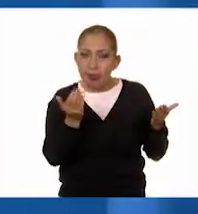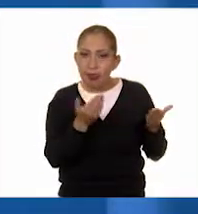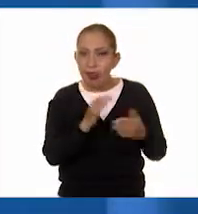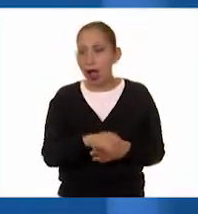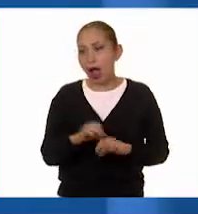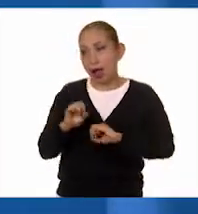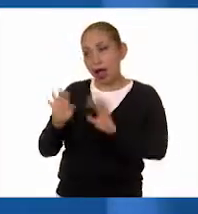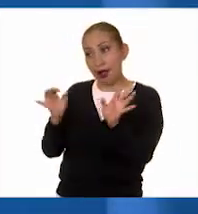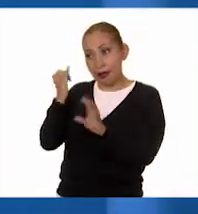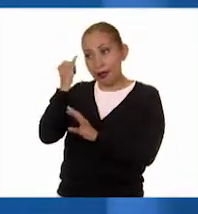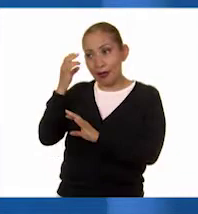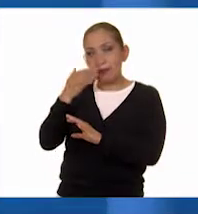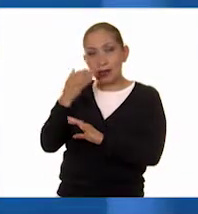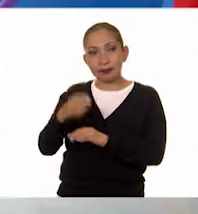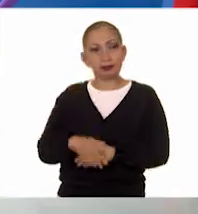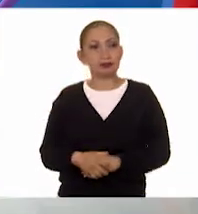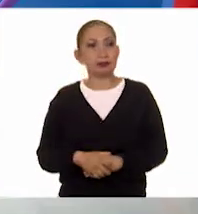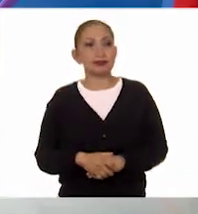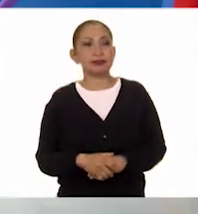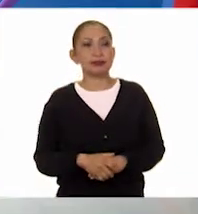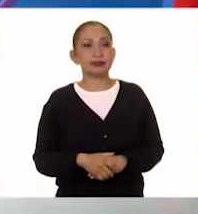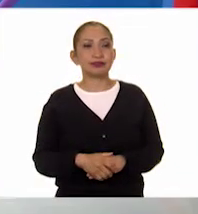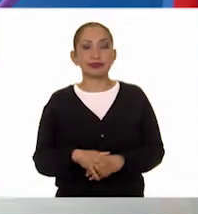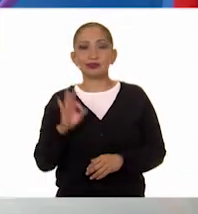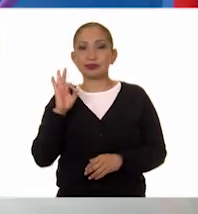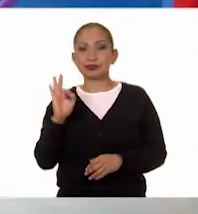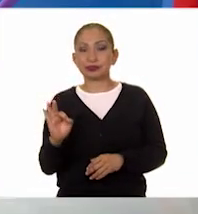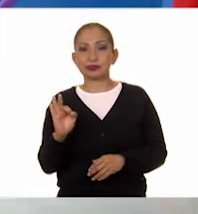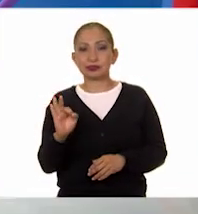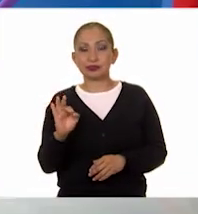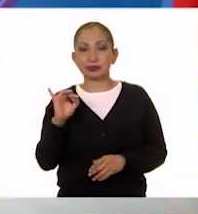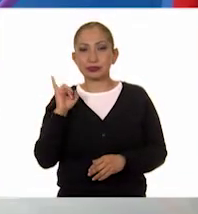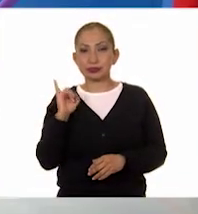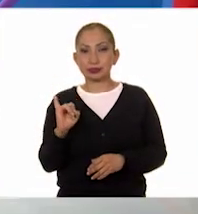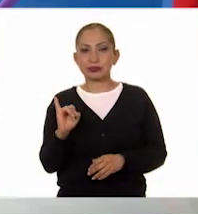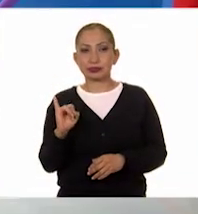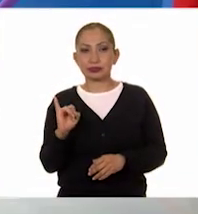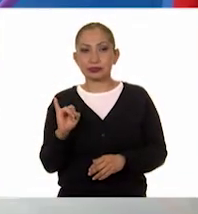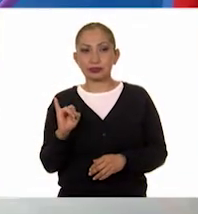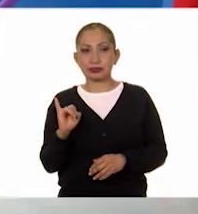claro, Gaby, muy buena idea. A ver, estamos en la F, la I, ay,